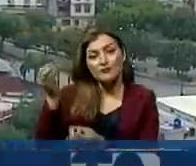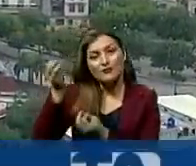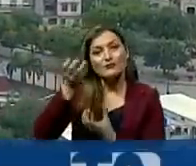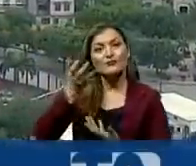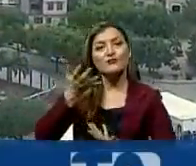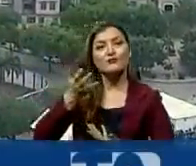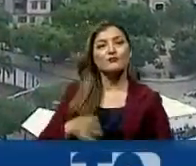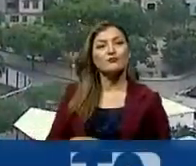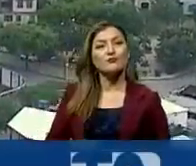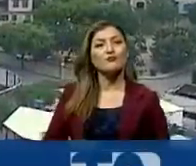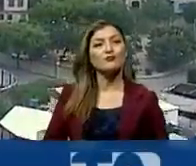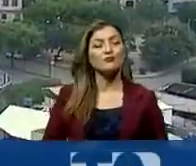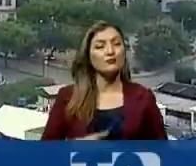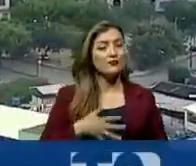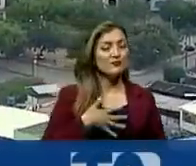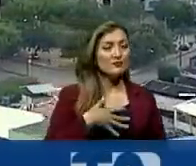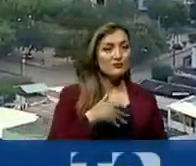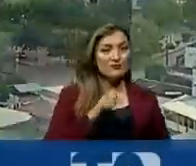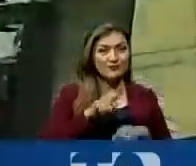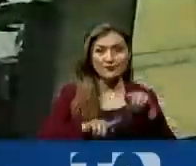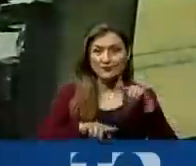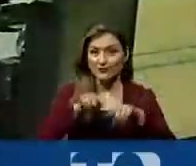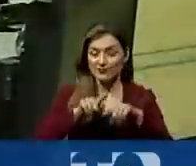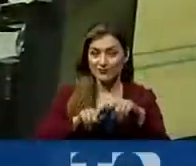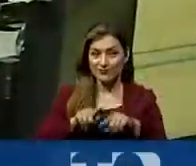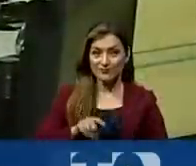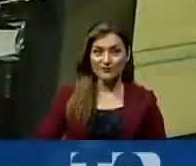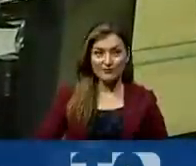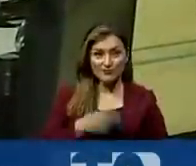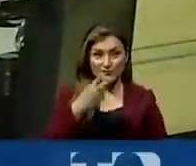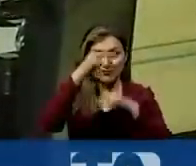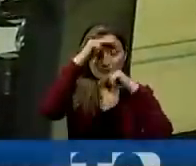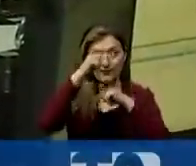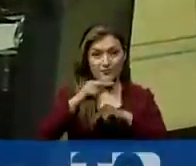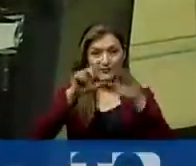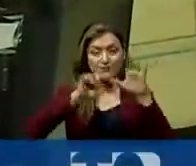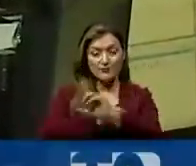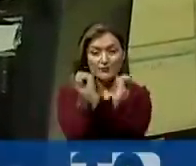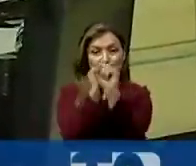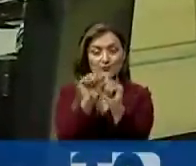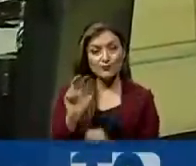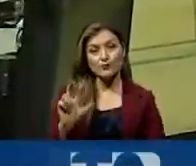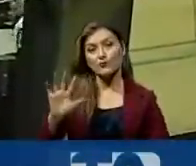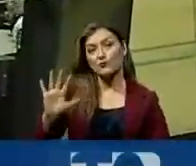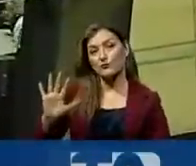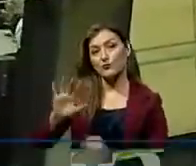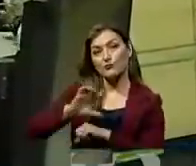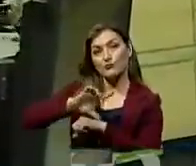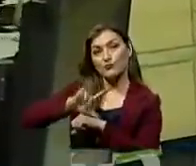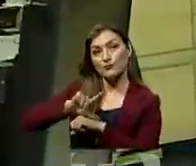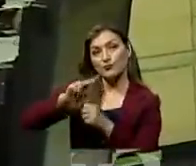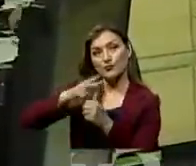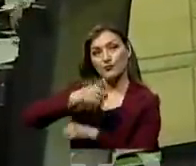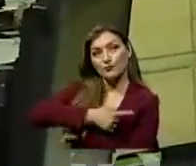como stanley amigos televidentes son las 7 de la mañana con 35 minutos y acá estamos en este segundo día consecutivo monitoreando